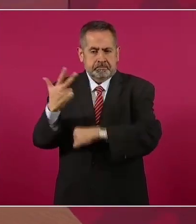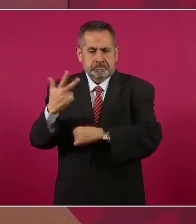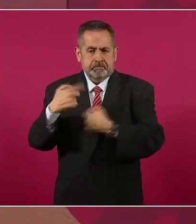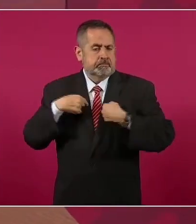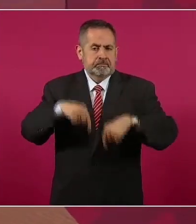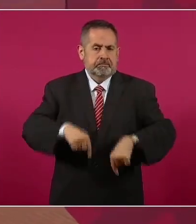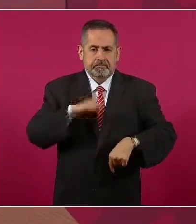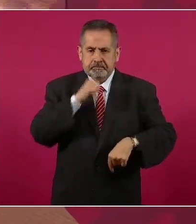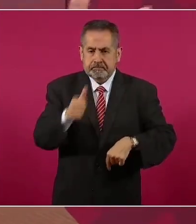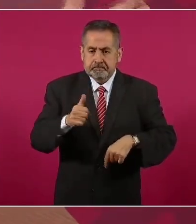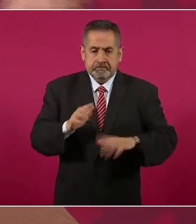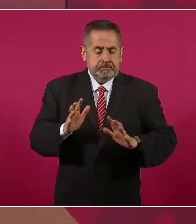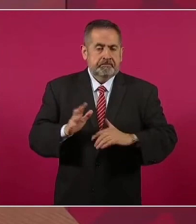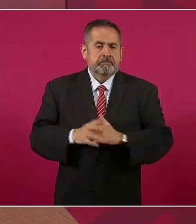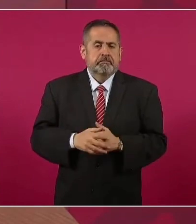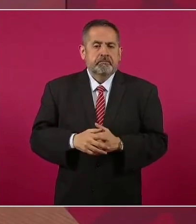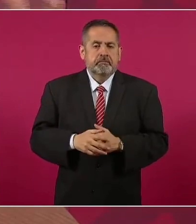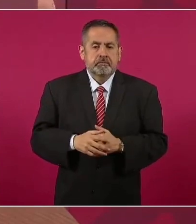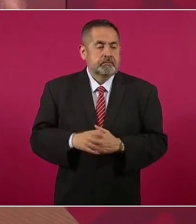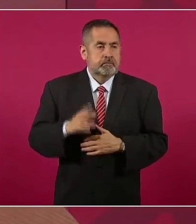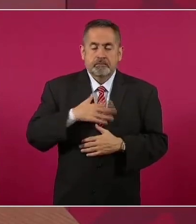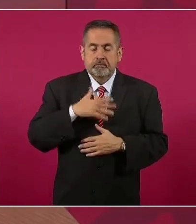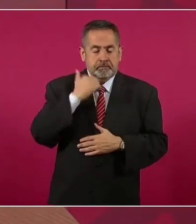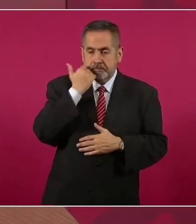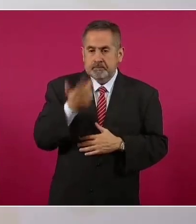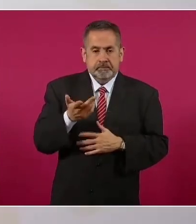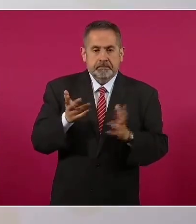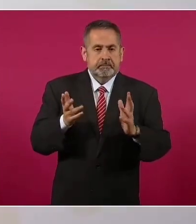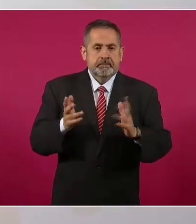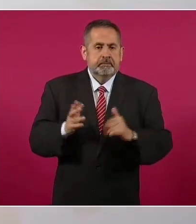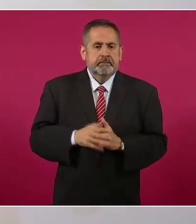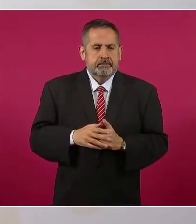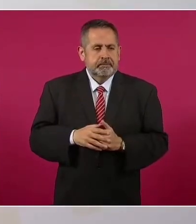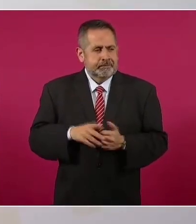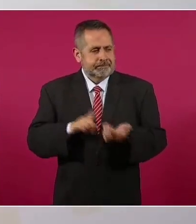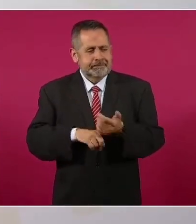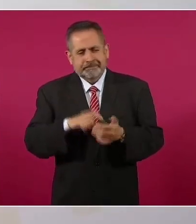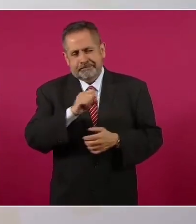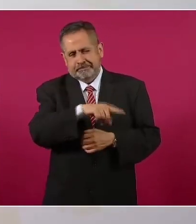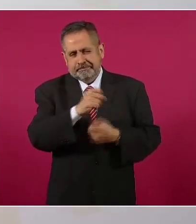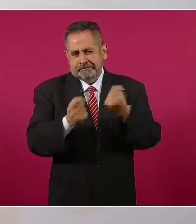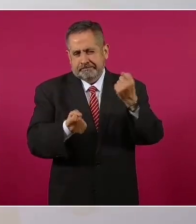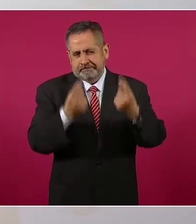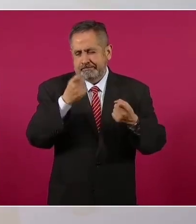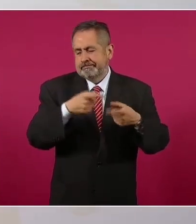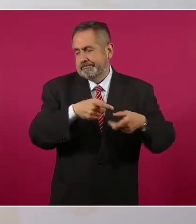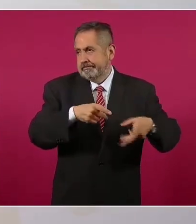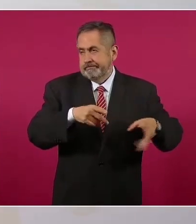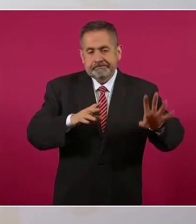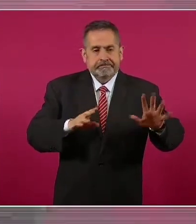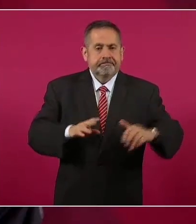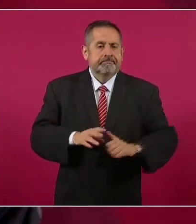sea, y no quiero que, como lo hacen algunos,